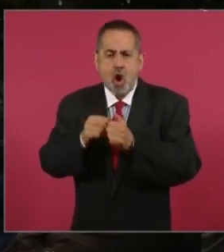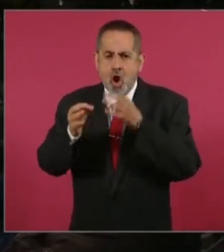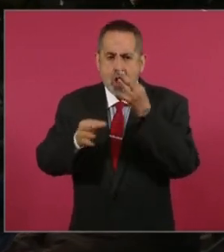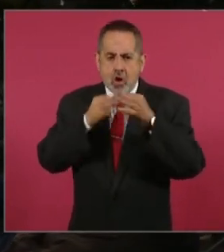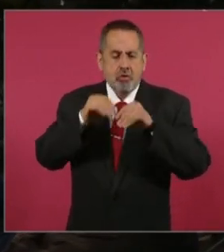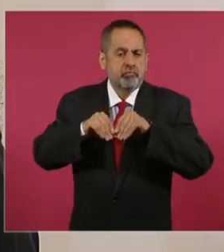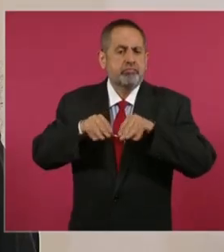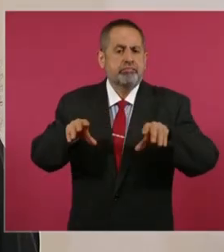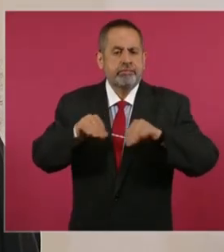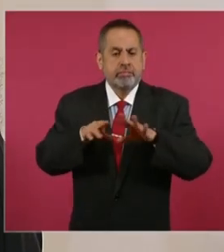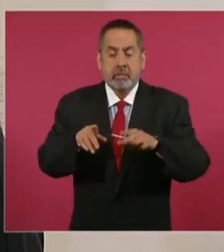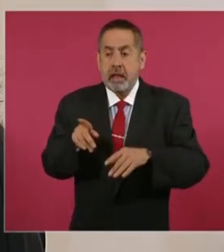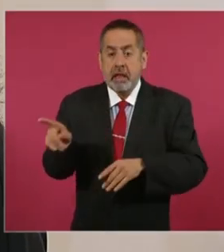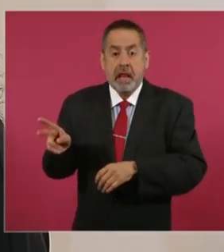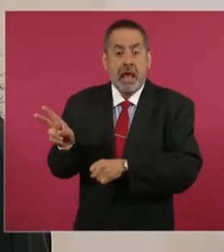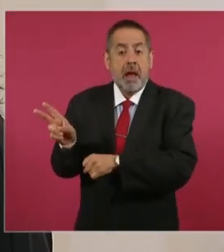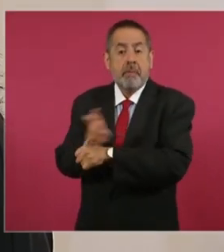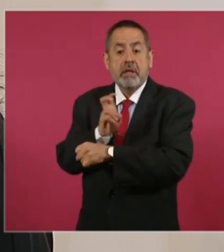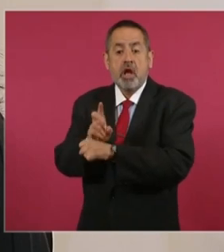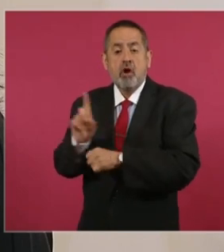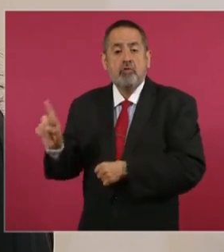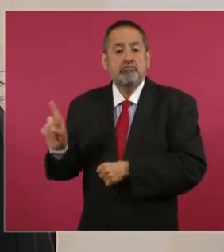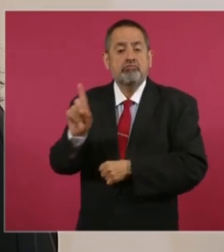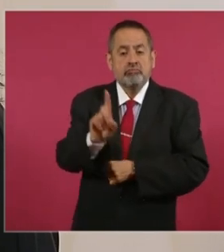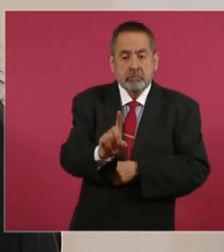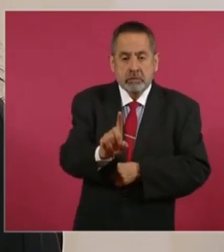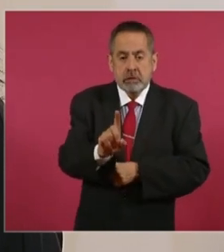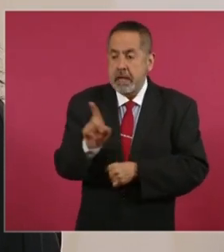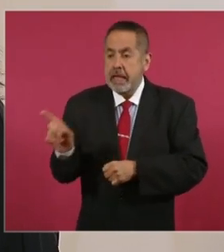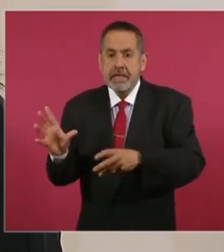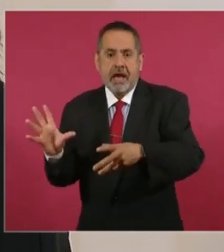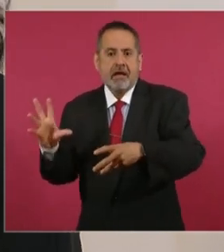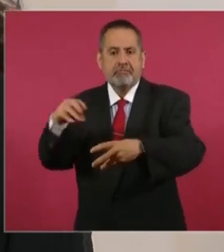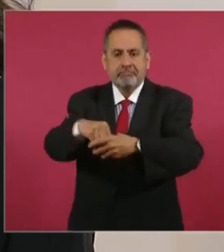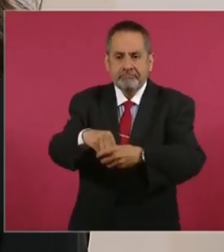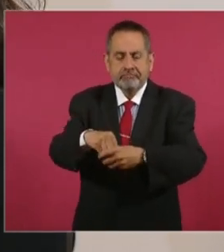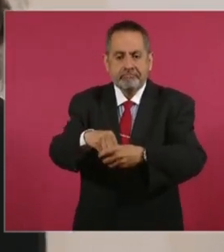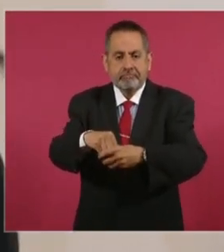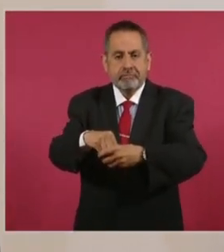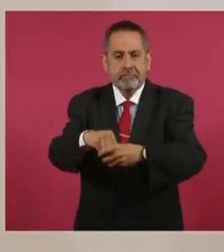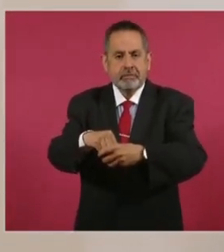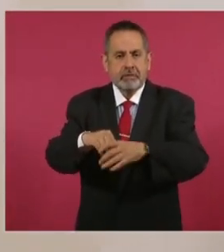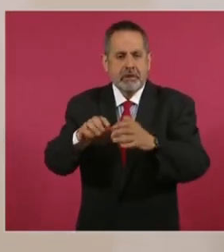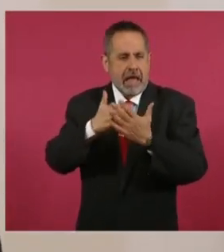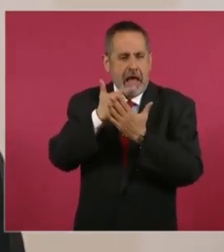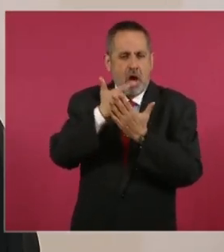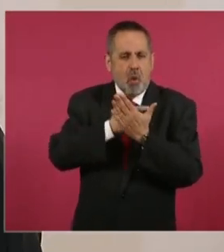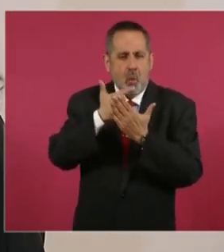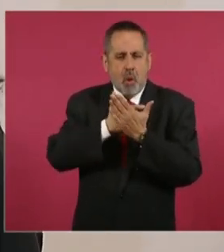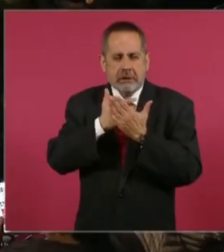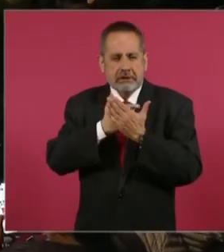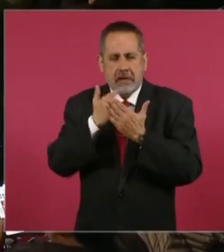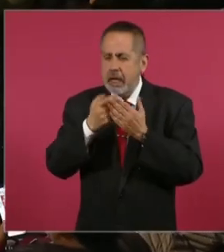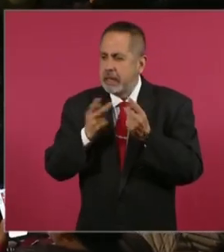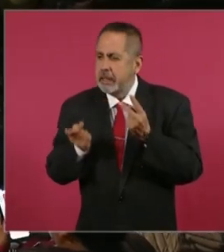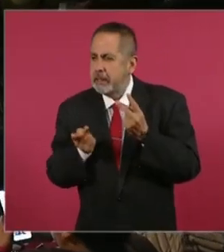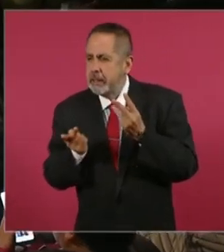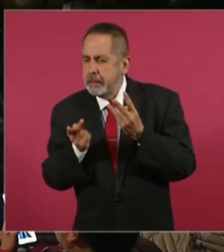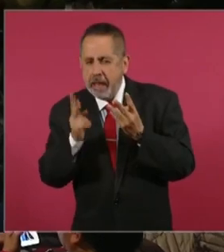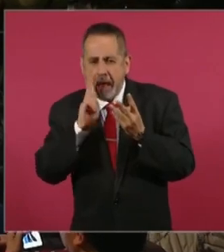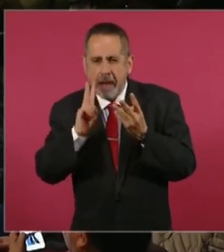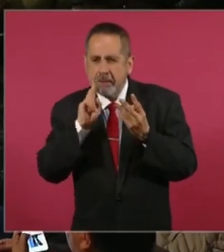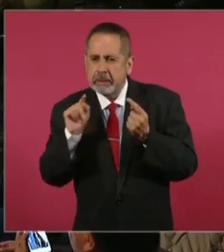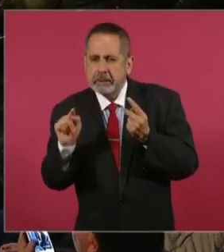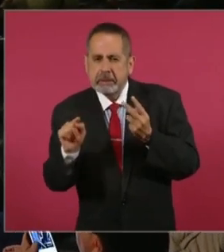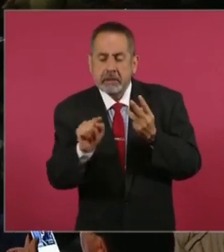La invitaron a participar o la incluyeron en una encuesta para ser